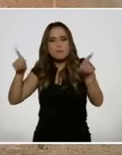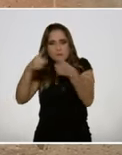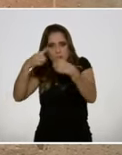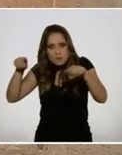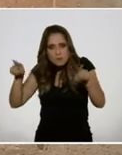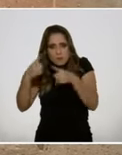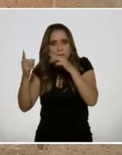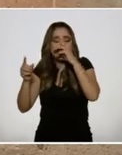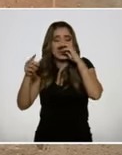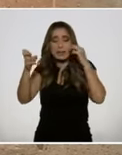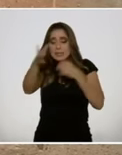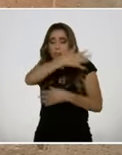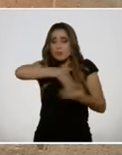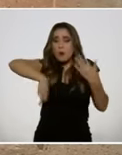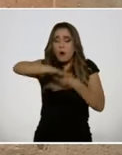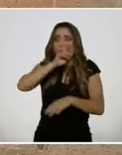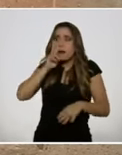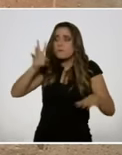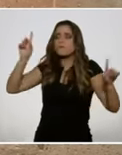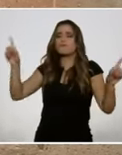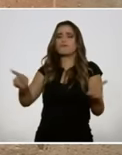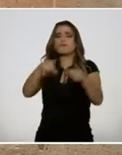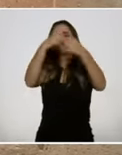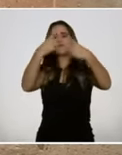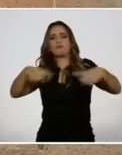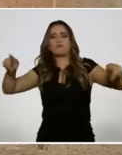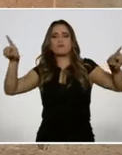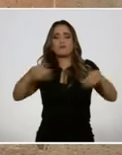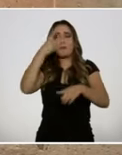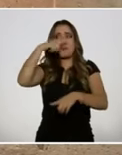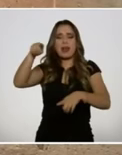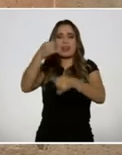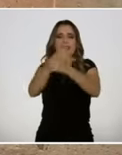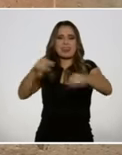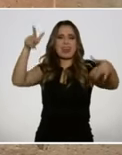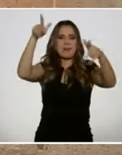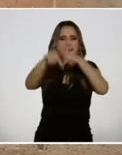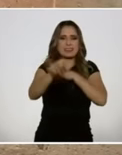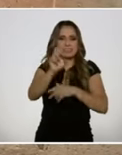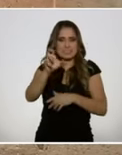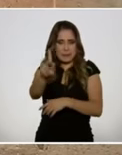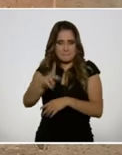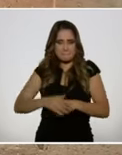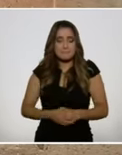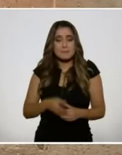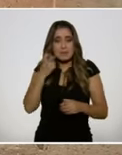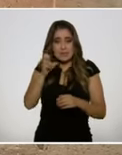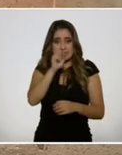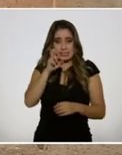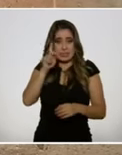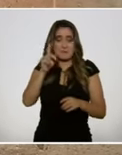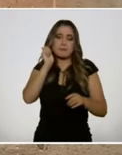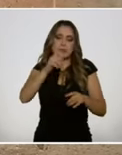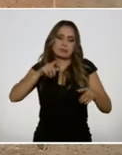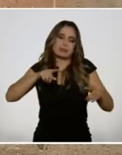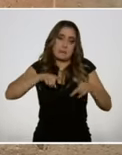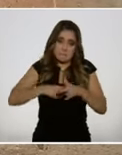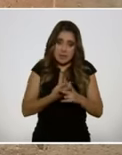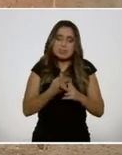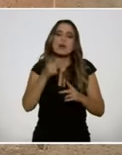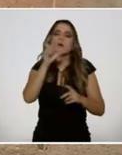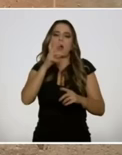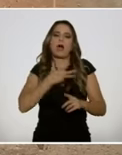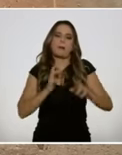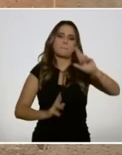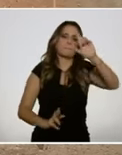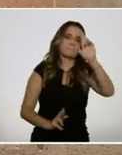vibraron en la majestuosidad de este recinto recién inaugurado. La SEP nació con el impulso revolucionario de reivindicar